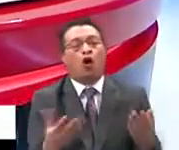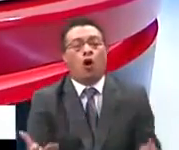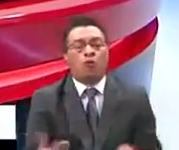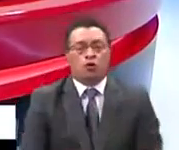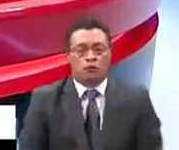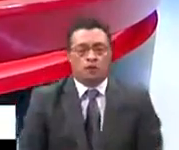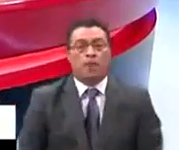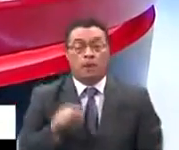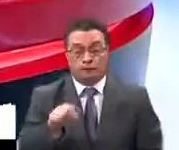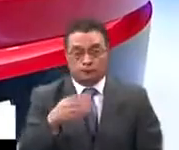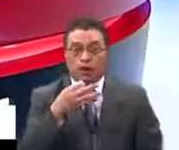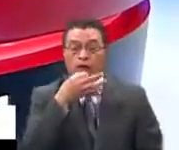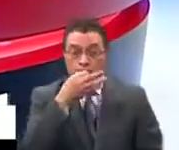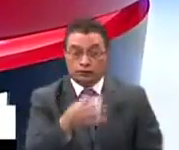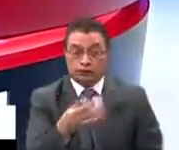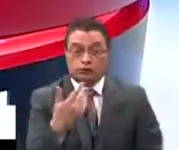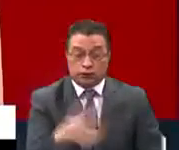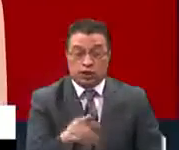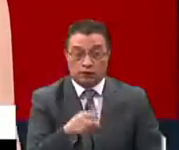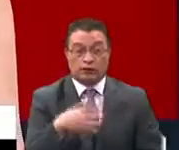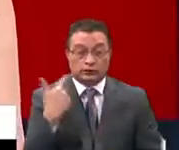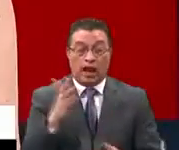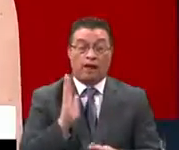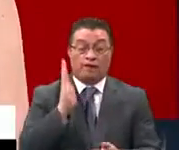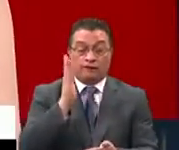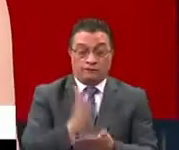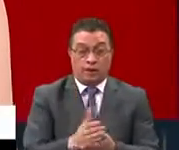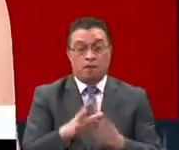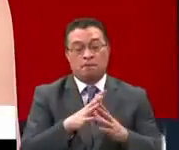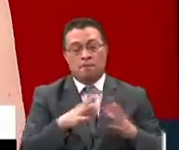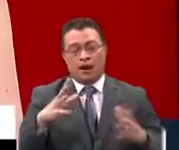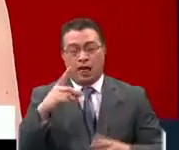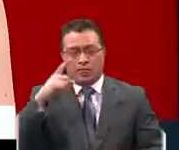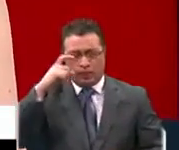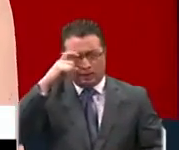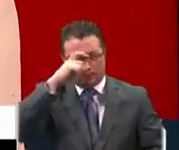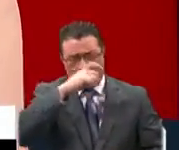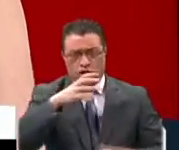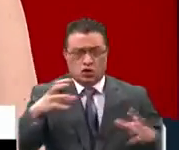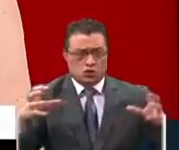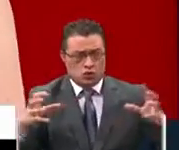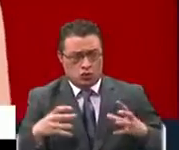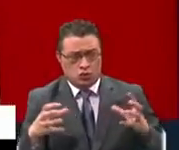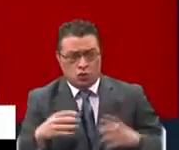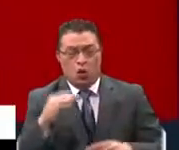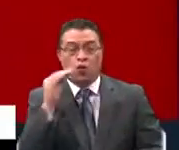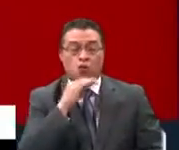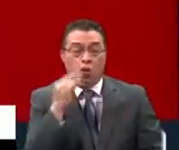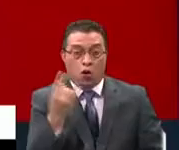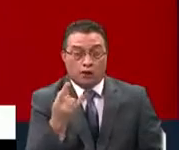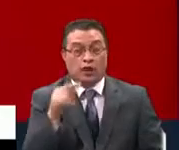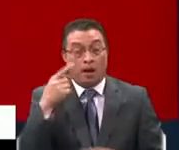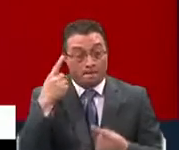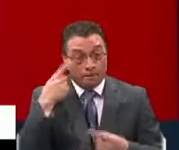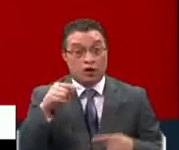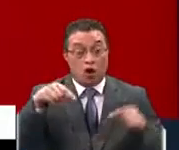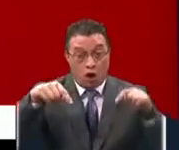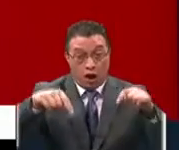hay que señalar que lo que ha ocurrido es que ha terminado la fase más aguda, más intensa de las emergencias, pero estamos en